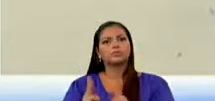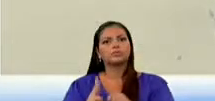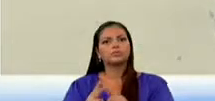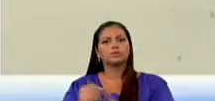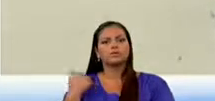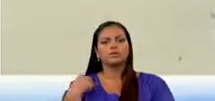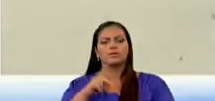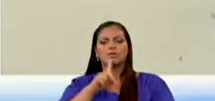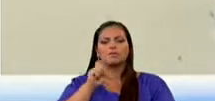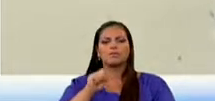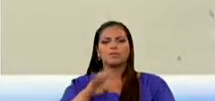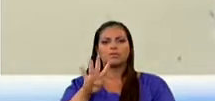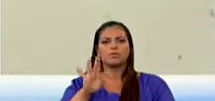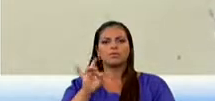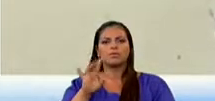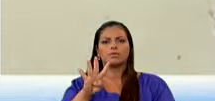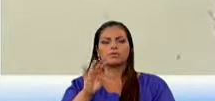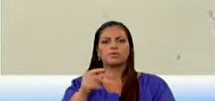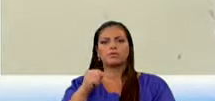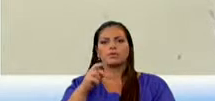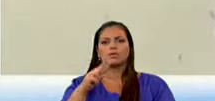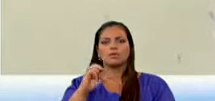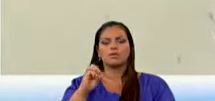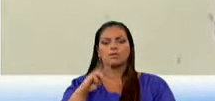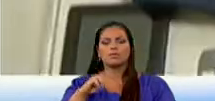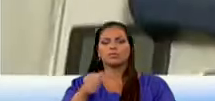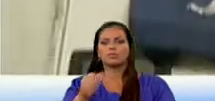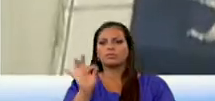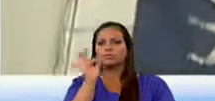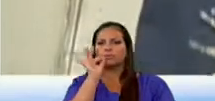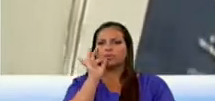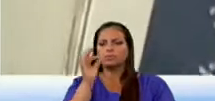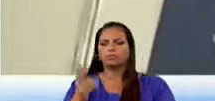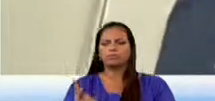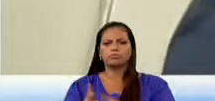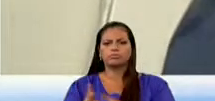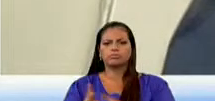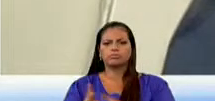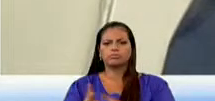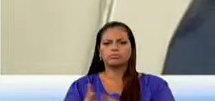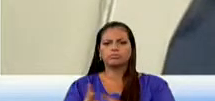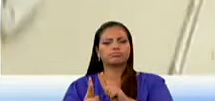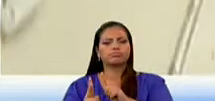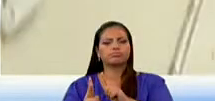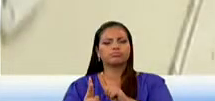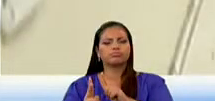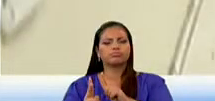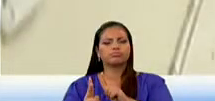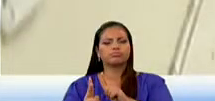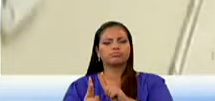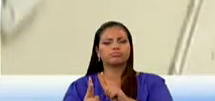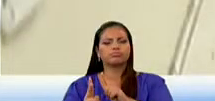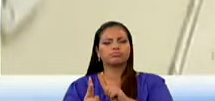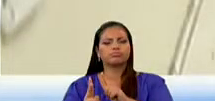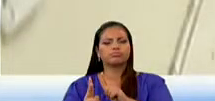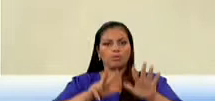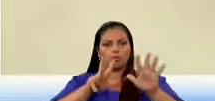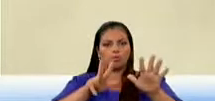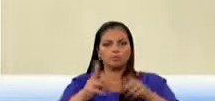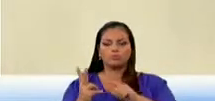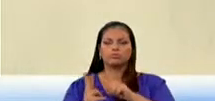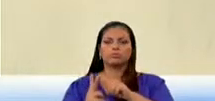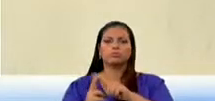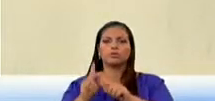94 gramos de cocaína. Y fueron sentenciados el ciudadano con 8 meses y su esposa con 1 año y medio de prisión. Hace